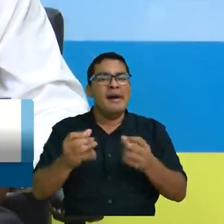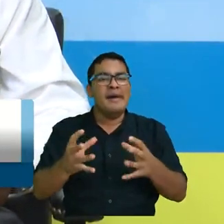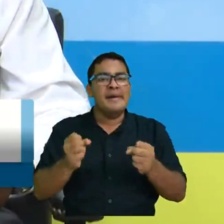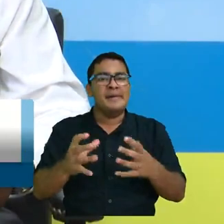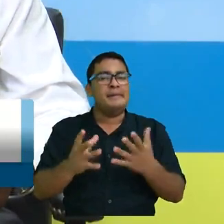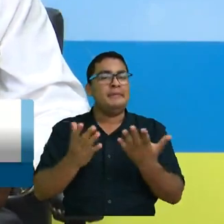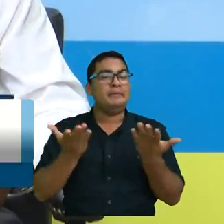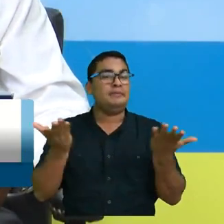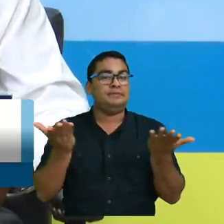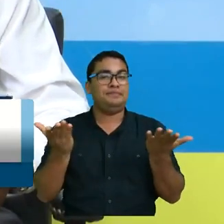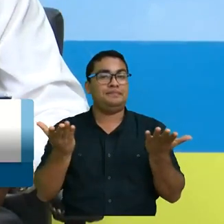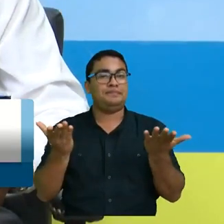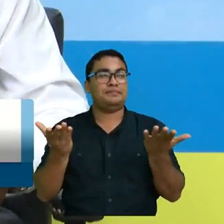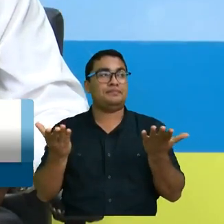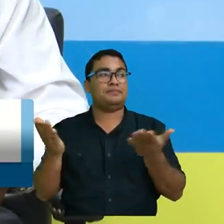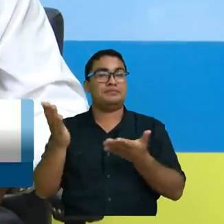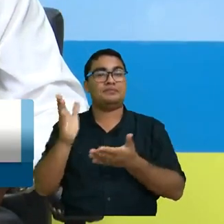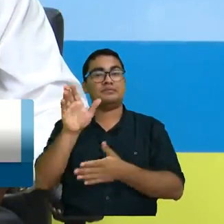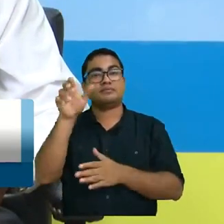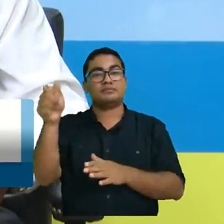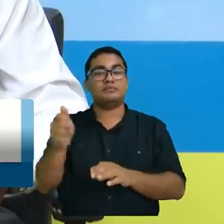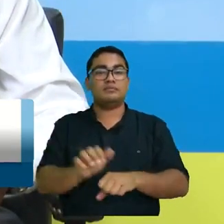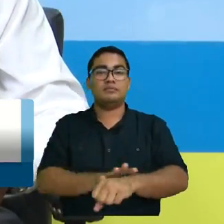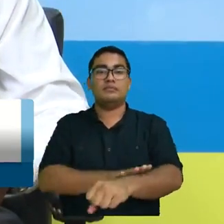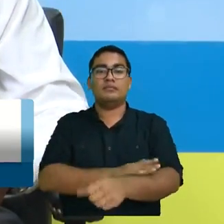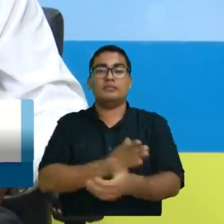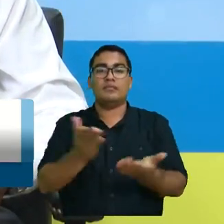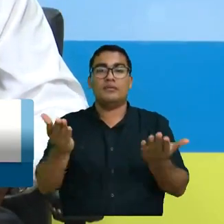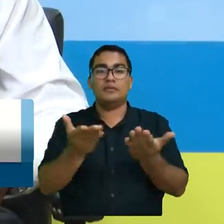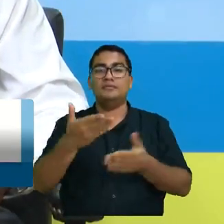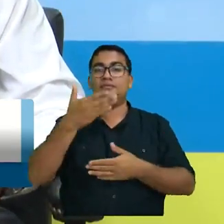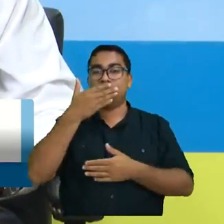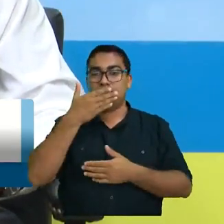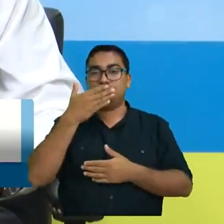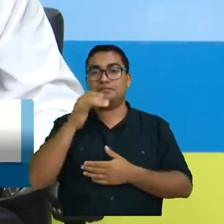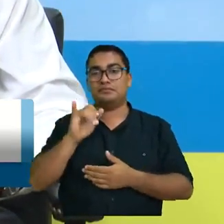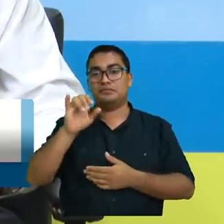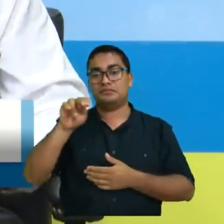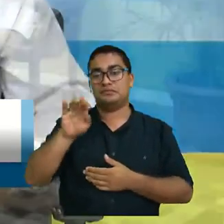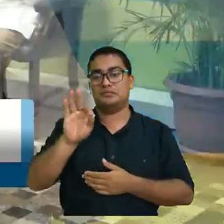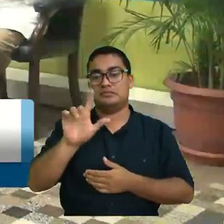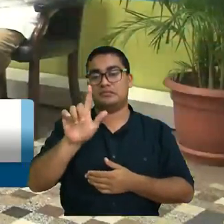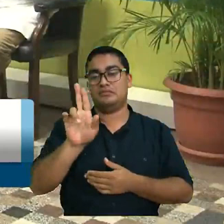articulaciones. ¿Qué otros síntomas trae este virus?